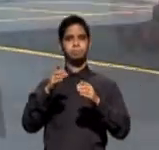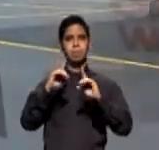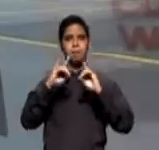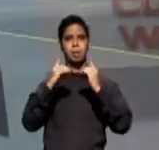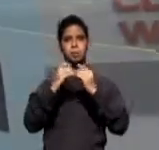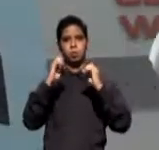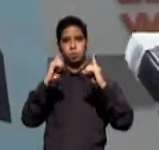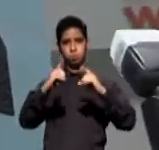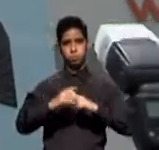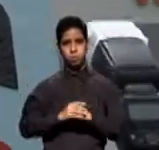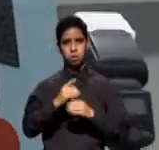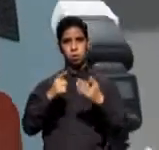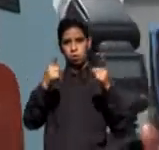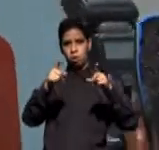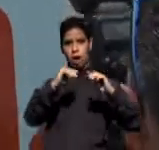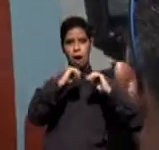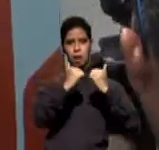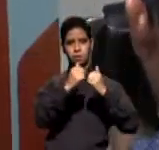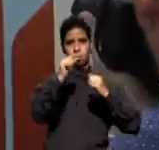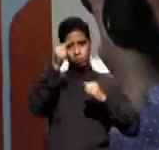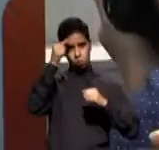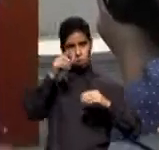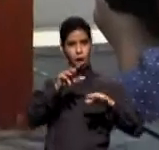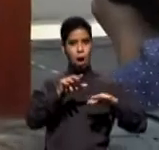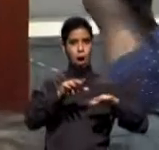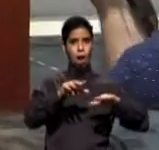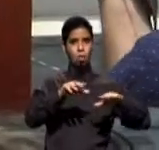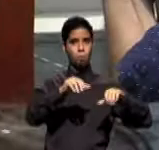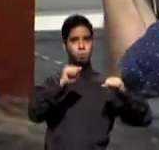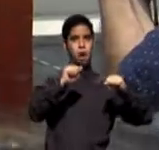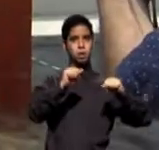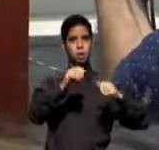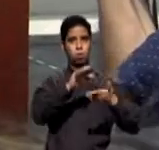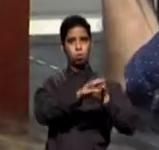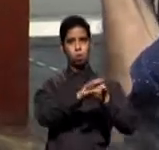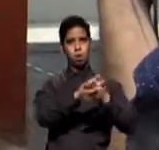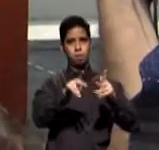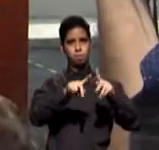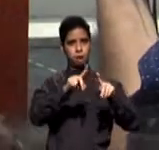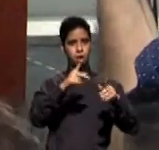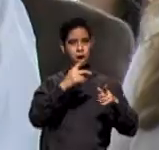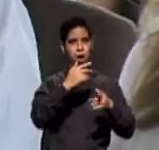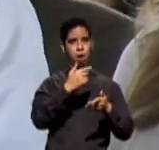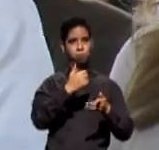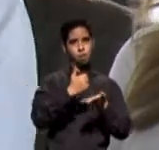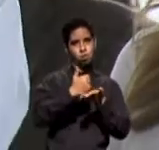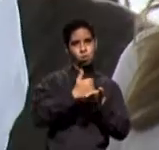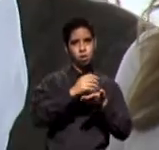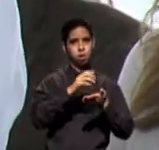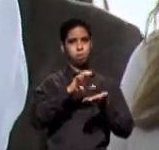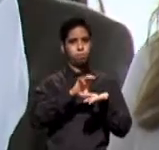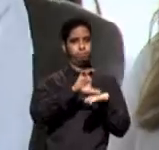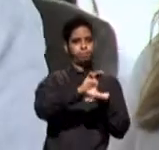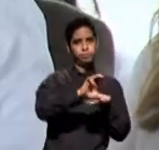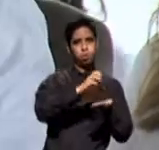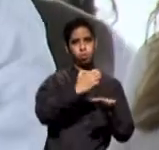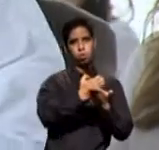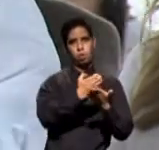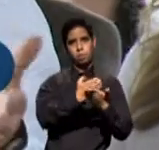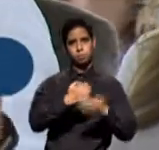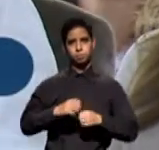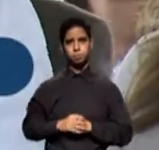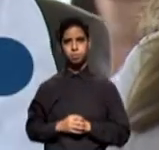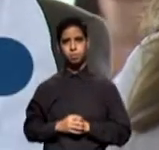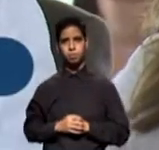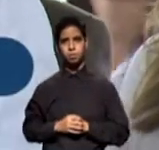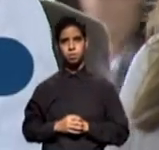adoptarán escuelas y en el que ya se hizo un inventario en el 95% de las escuelas. Hay agencias que adoptan una escuela y hay agencias que